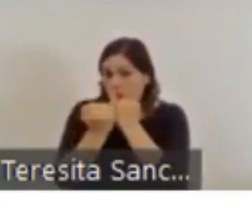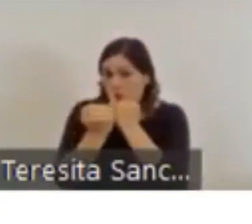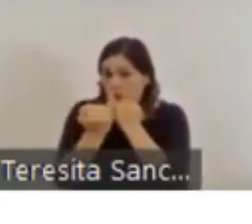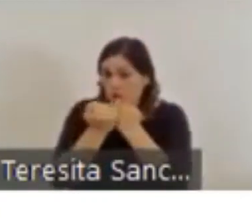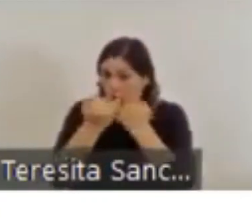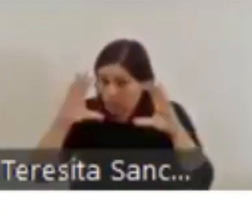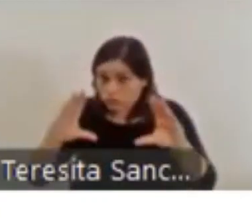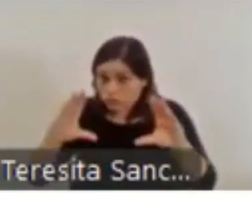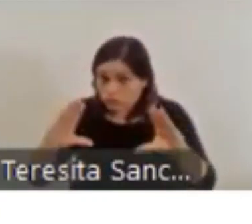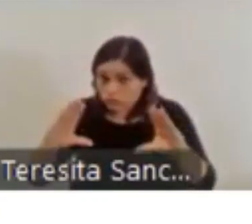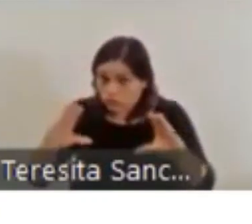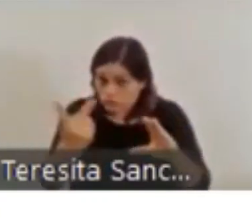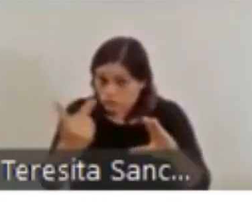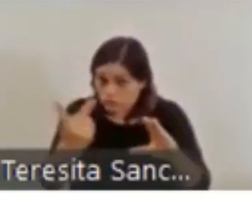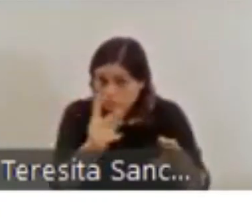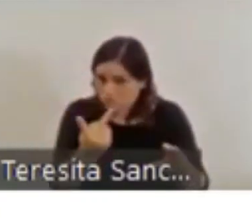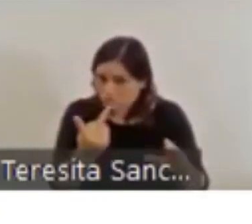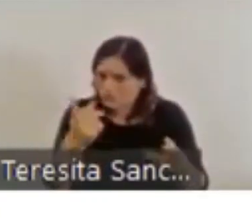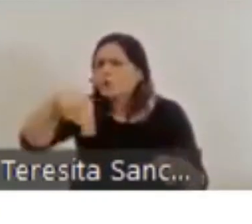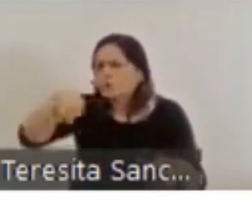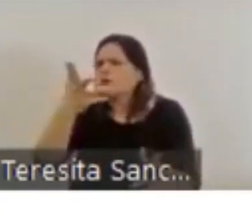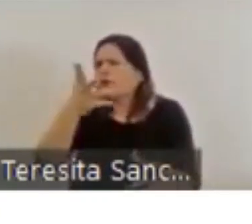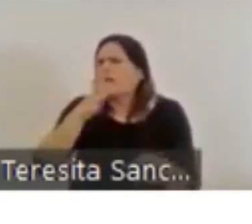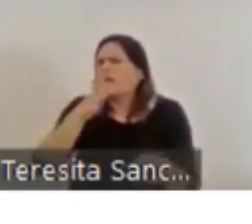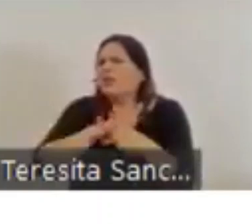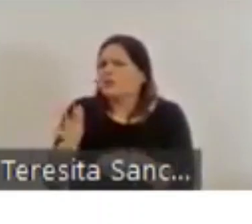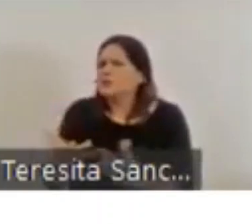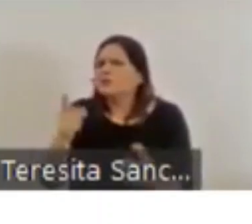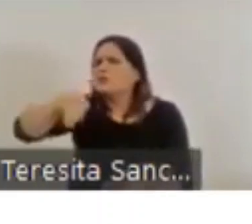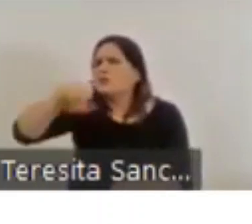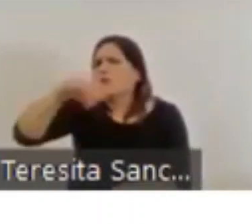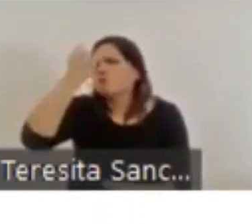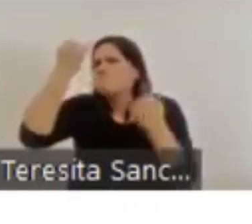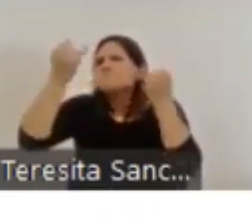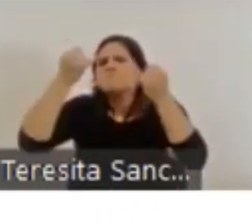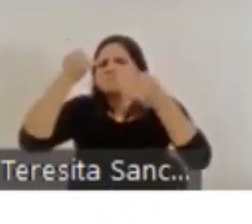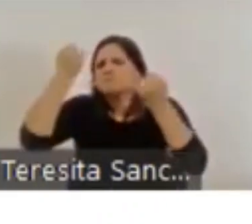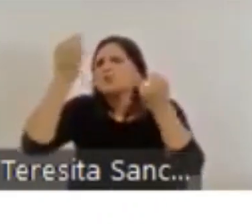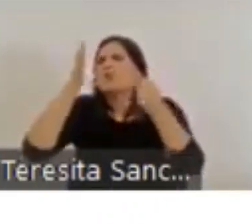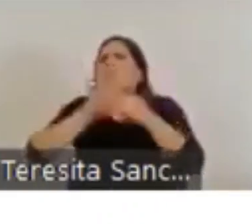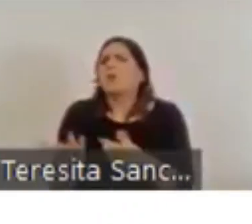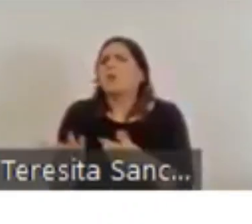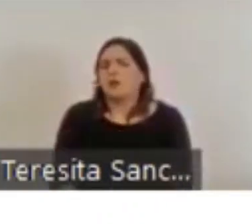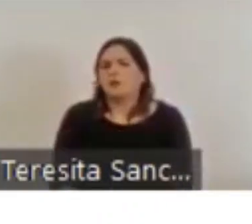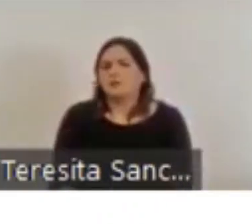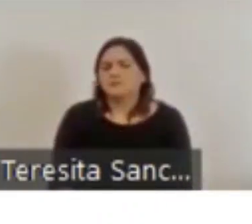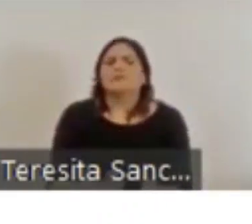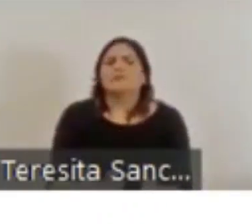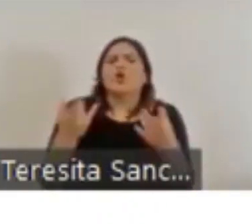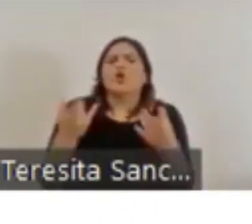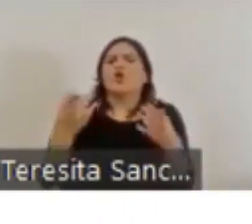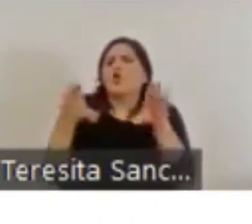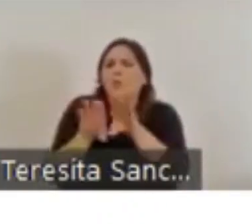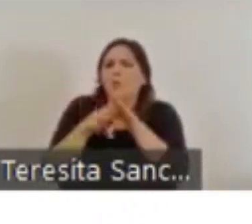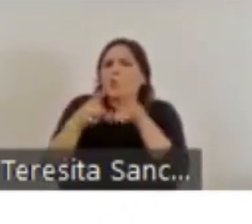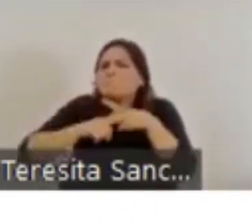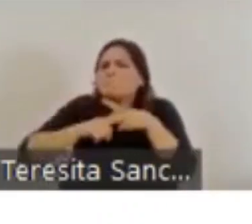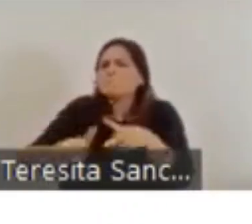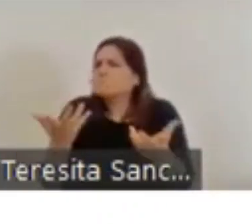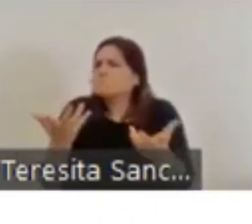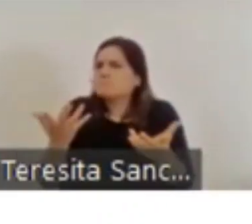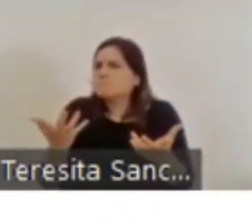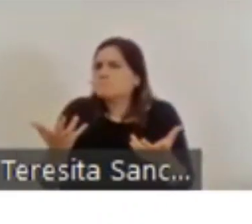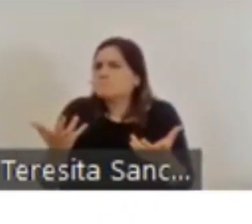¿Qué es lo que hacen ustedes o qué se les viene a la mente que tenemos que hacer, ¿no? Pero sí debemos